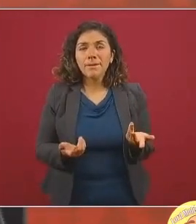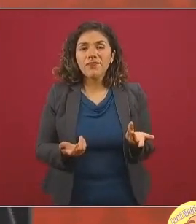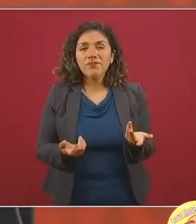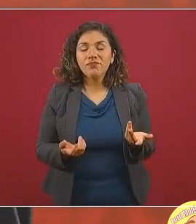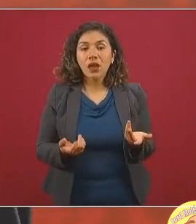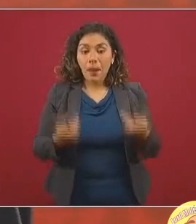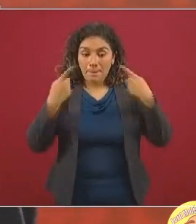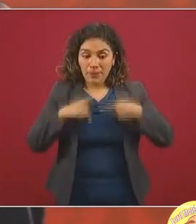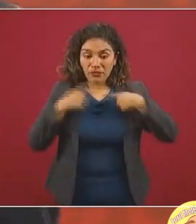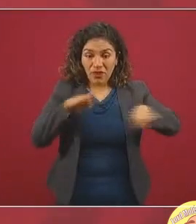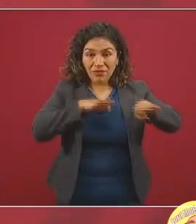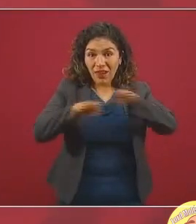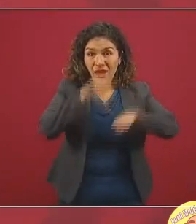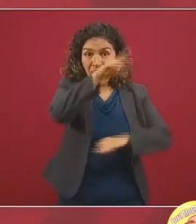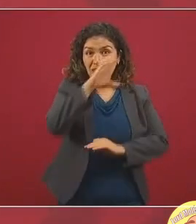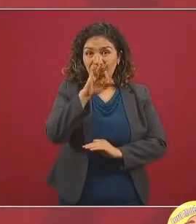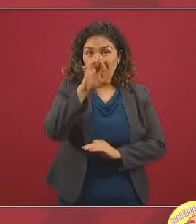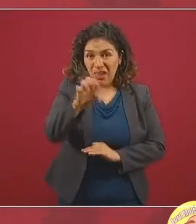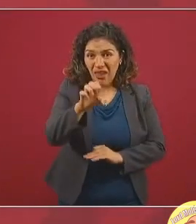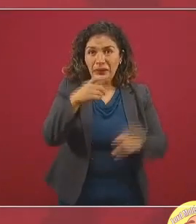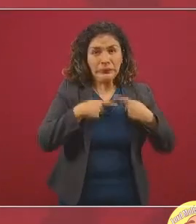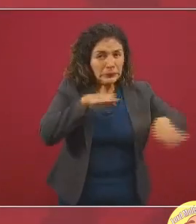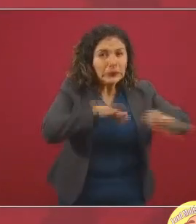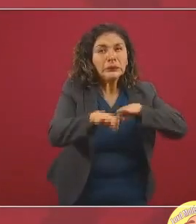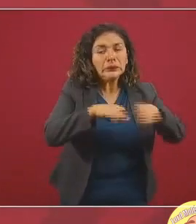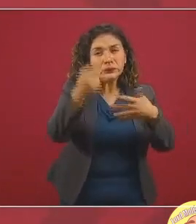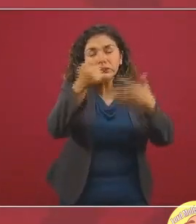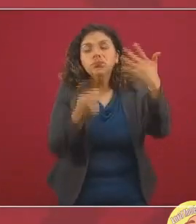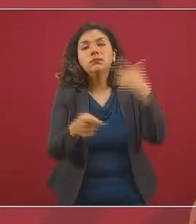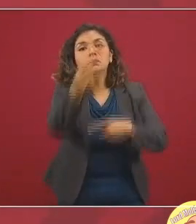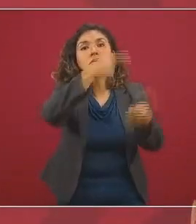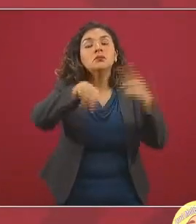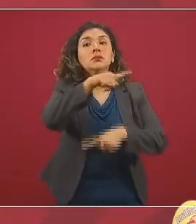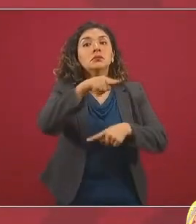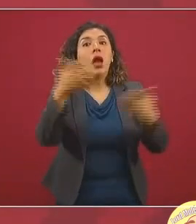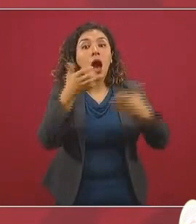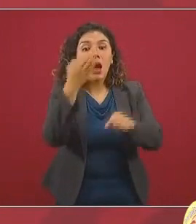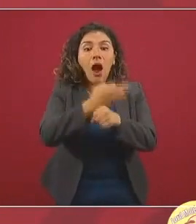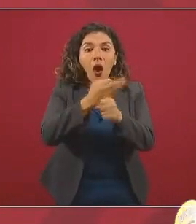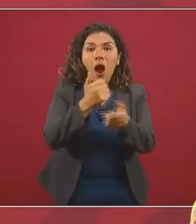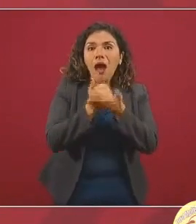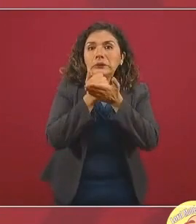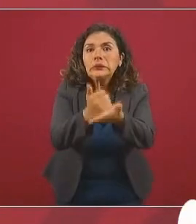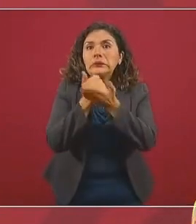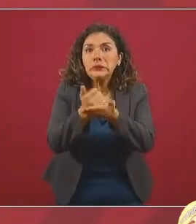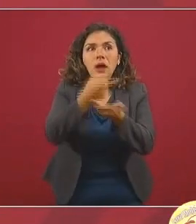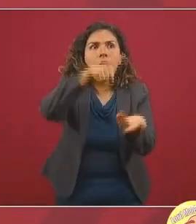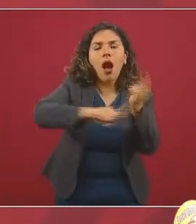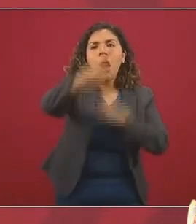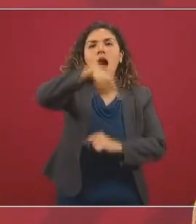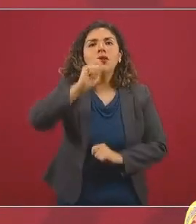Y los trabajadores de la Comisión Federal de Electricidad están ayudando,